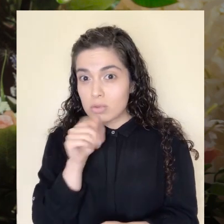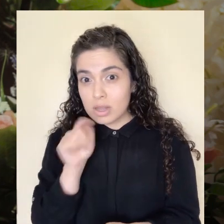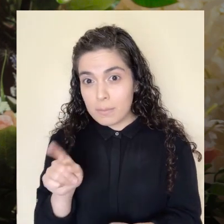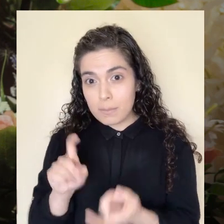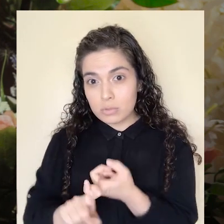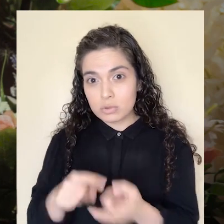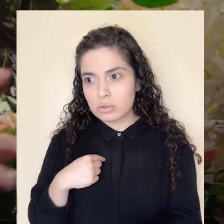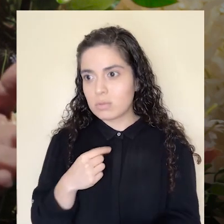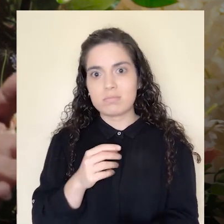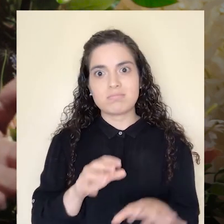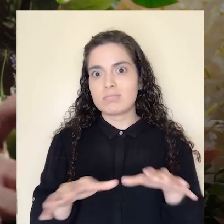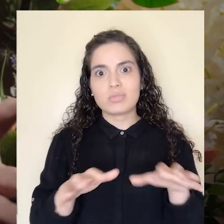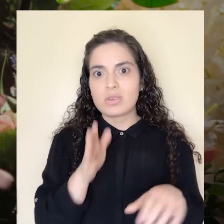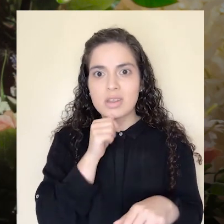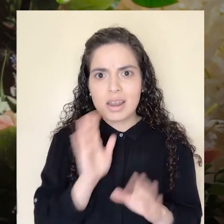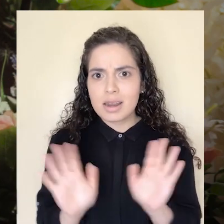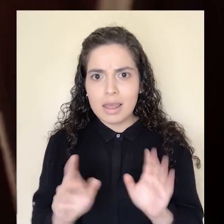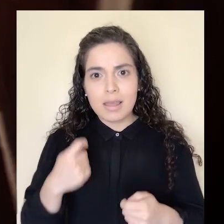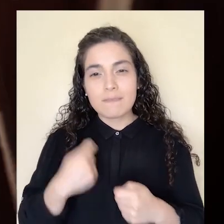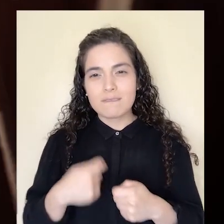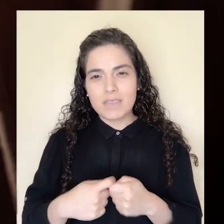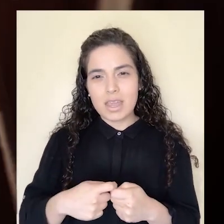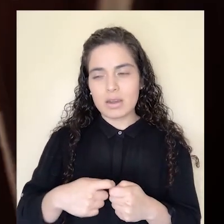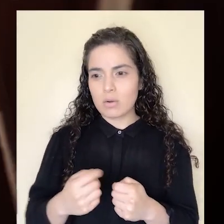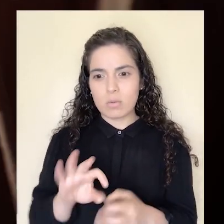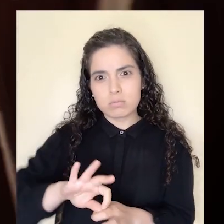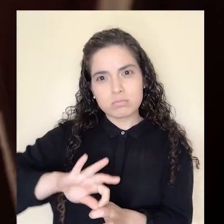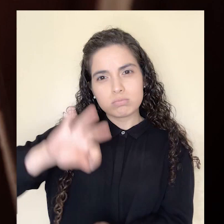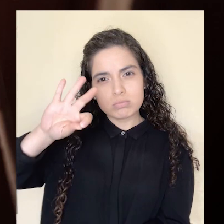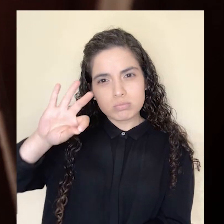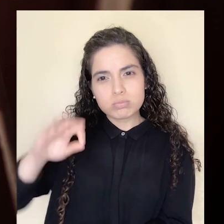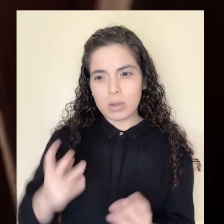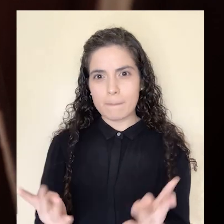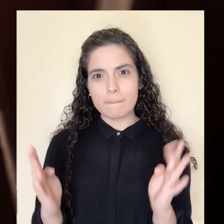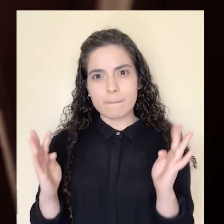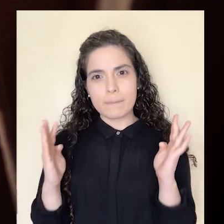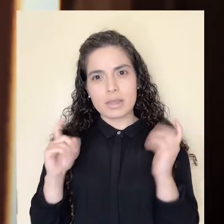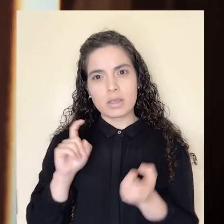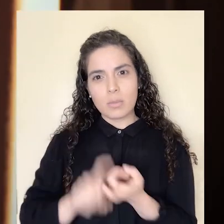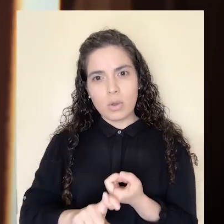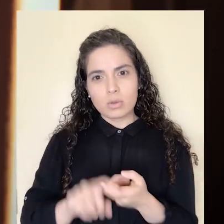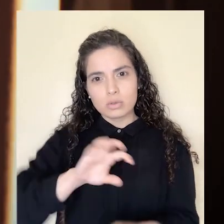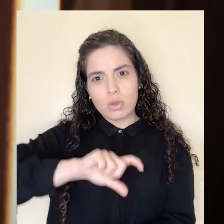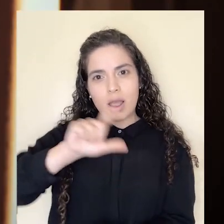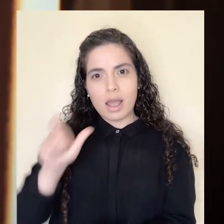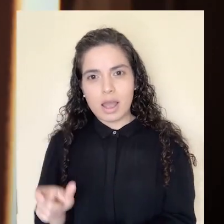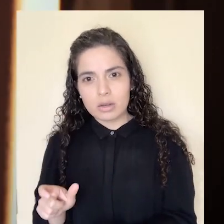no tendría todo lo que tengo, lo que es fierro, candelabro, atriles, pasillo de novia,